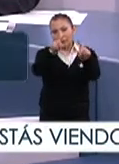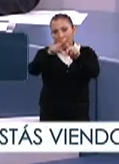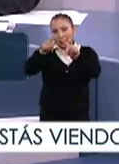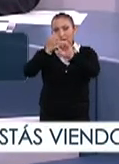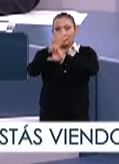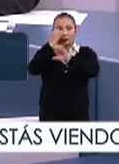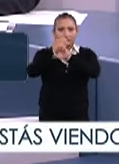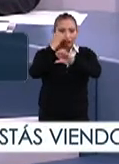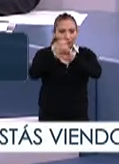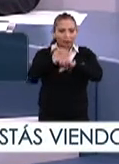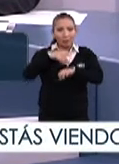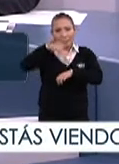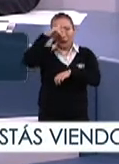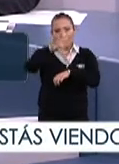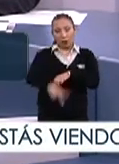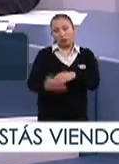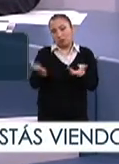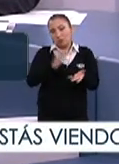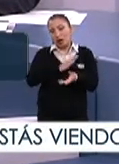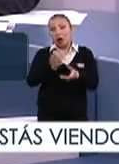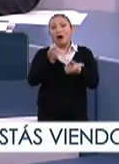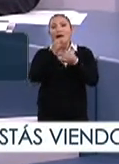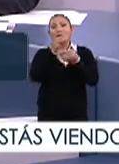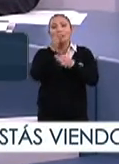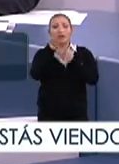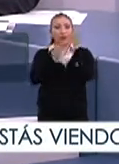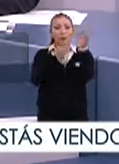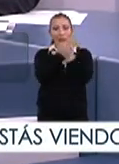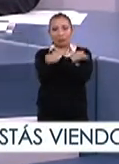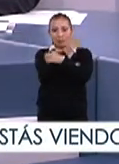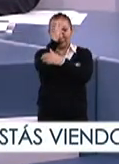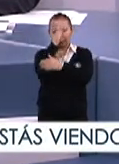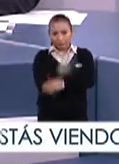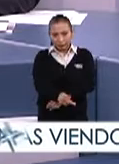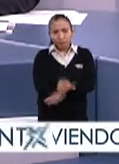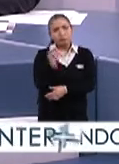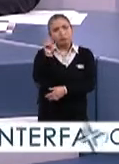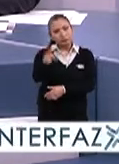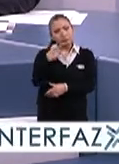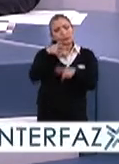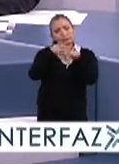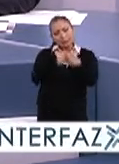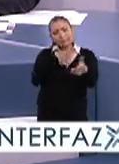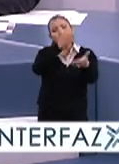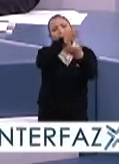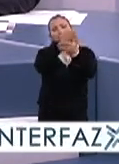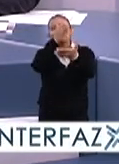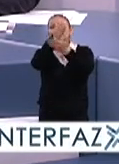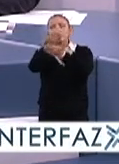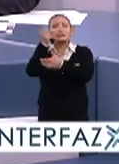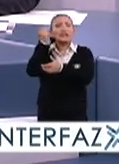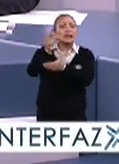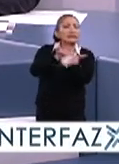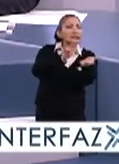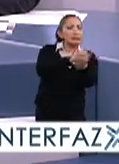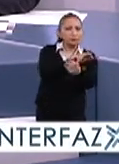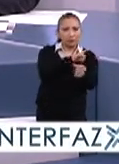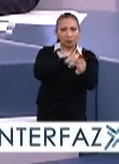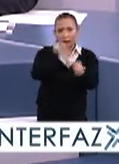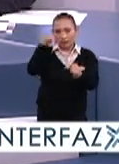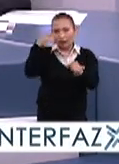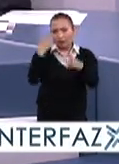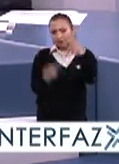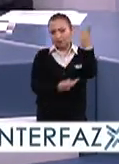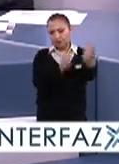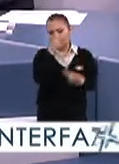distintos estados de nuestro país. Y bueno, la Agencia Informativa de Educación de México precisamente continúa con la cobertura especial de estos